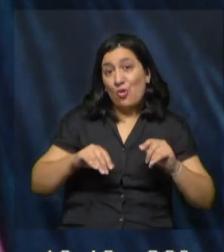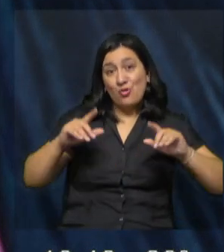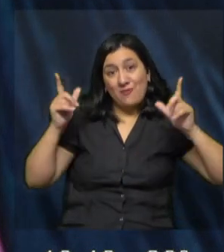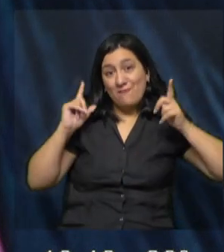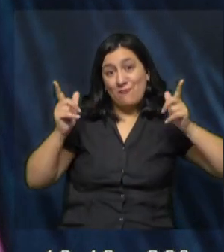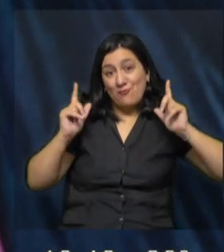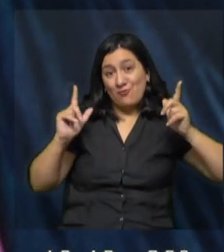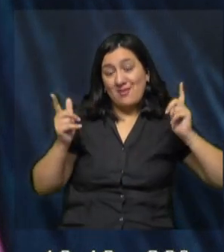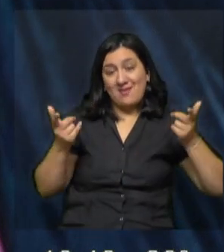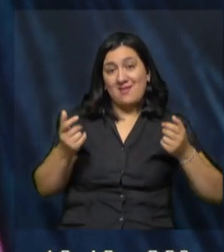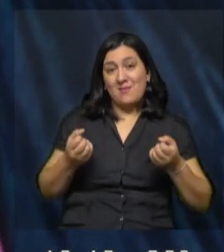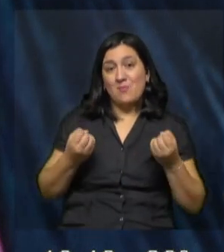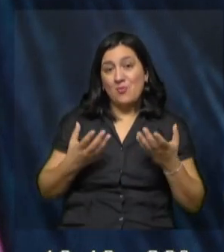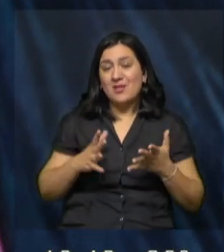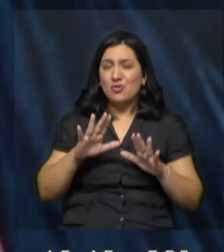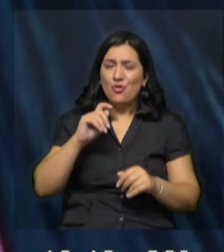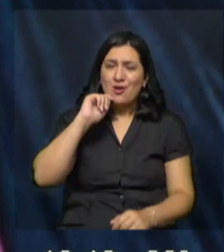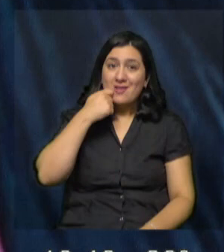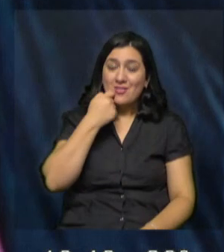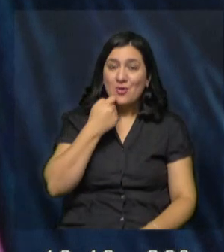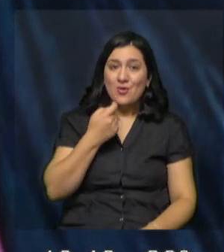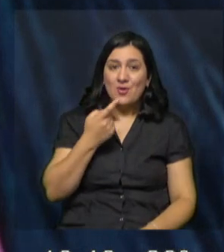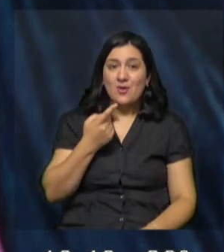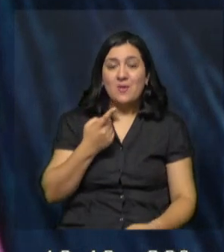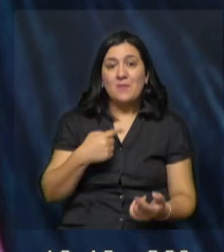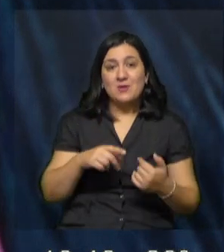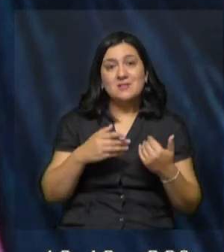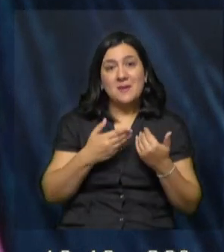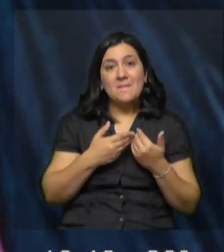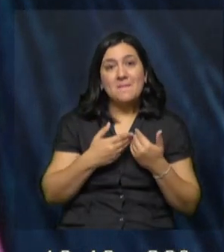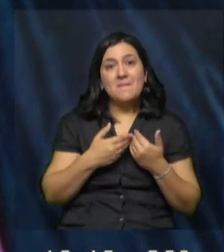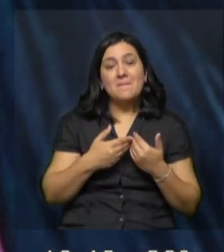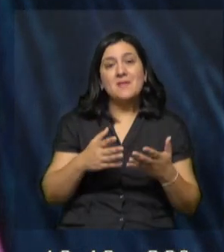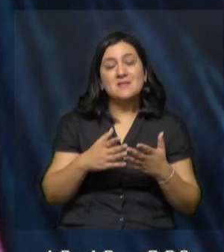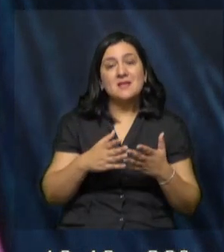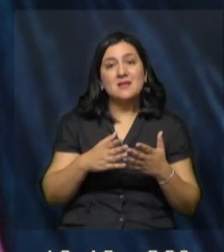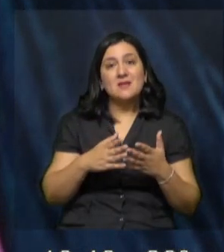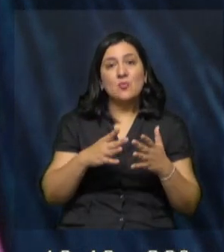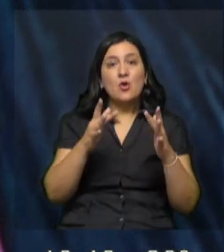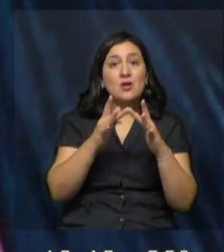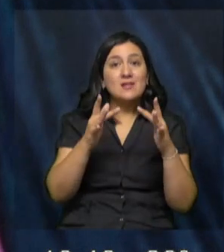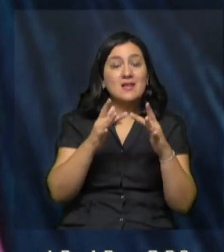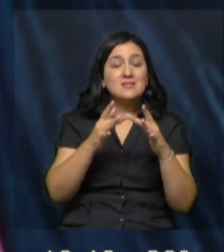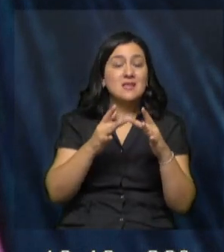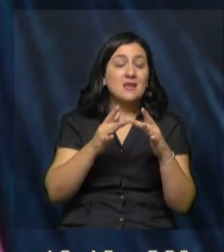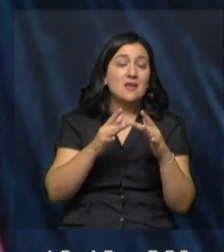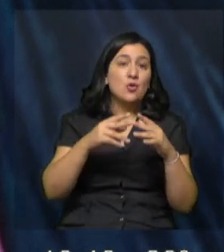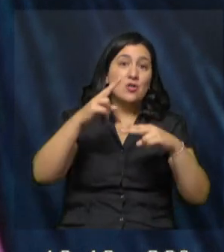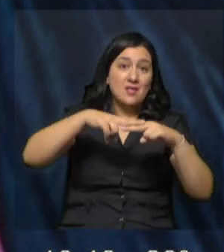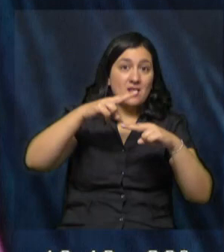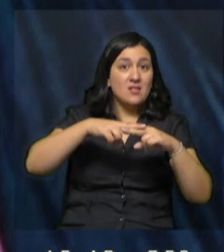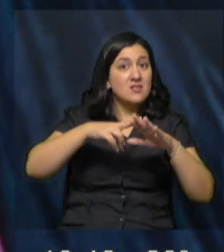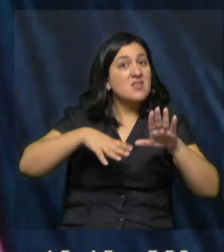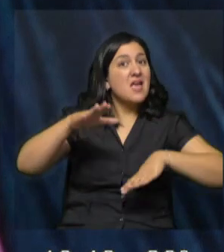es todo, la verdad, todo lindo. Pero sí, ya empiezan a convivir con las redes y las redes son bastante agresivas